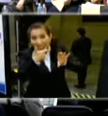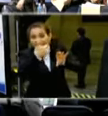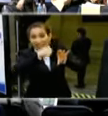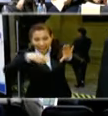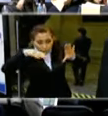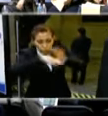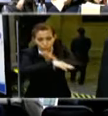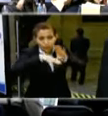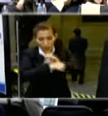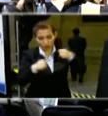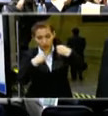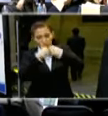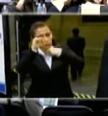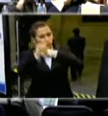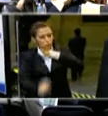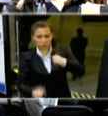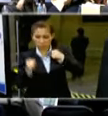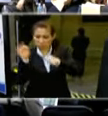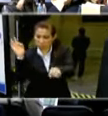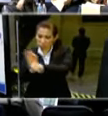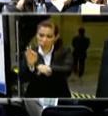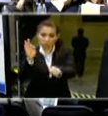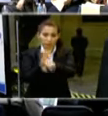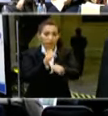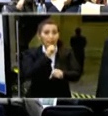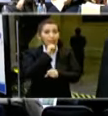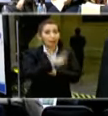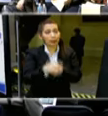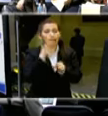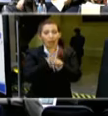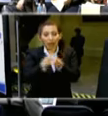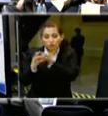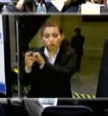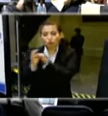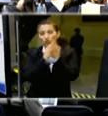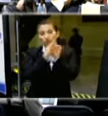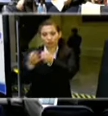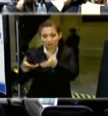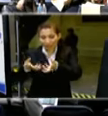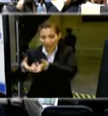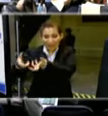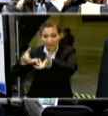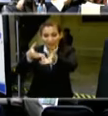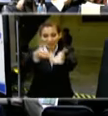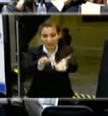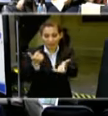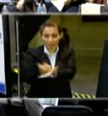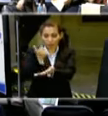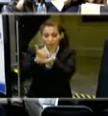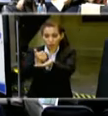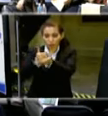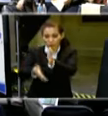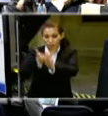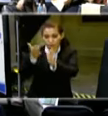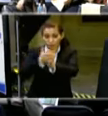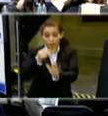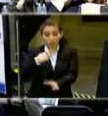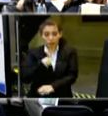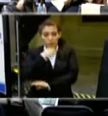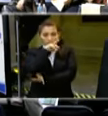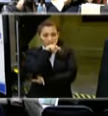frontera sur más segura y se ha prometido también mayor cooperación en infraestructura, sobre todo carretera. Me